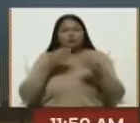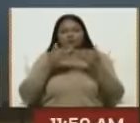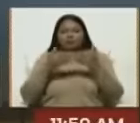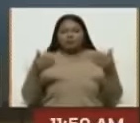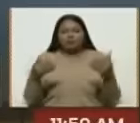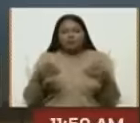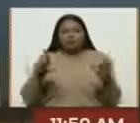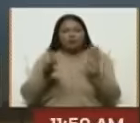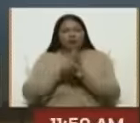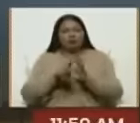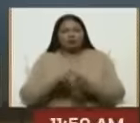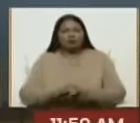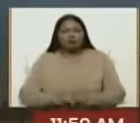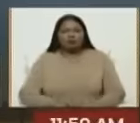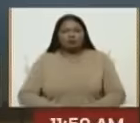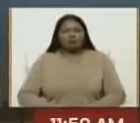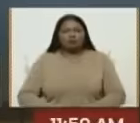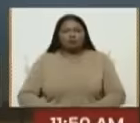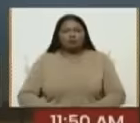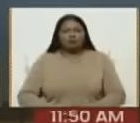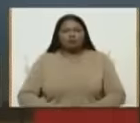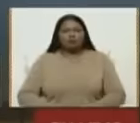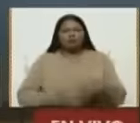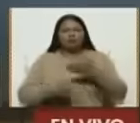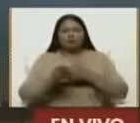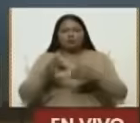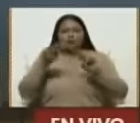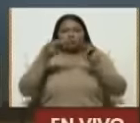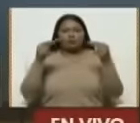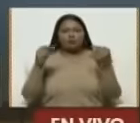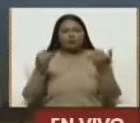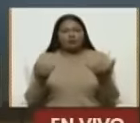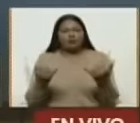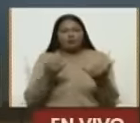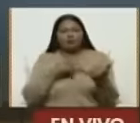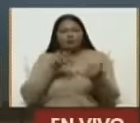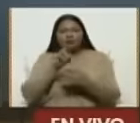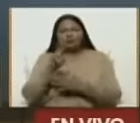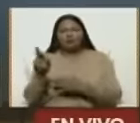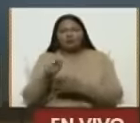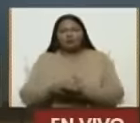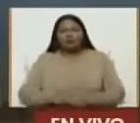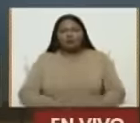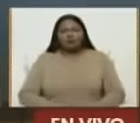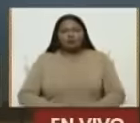la ley que busca socavar la paz republicana,